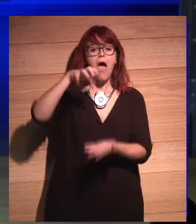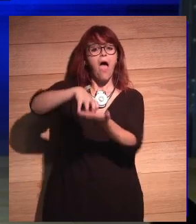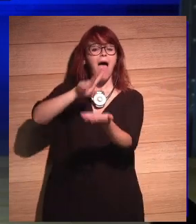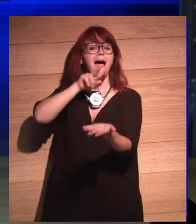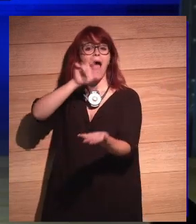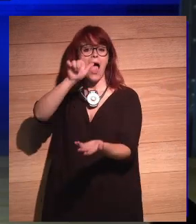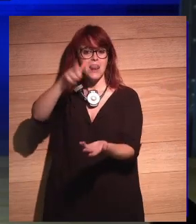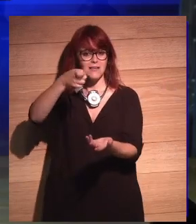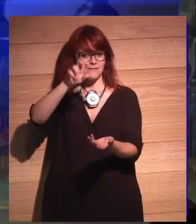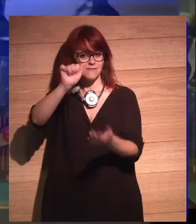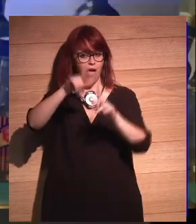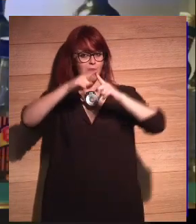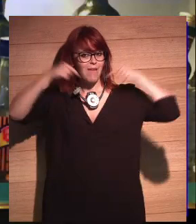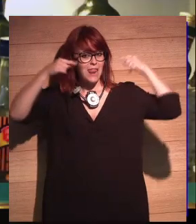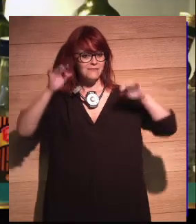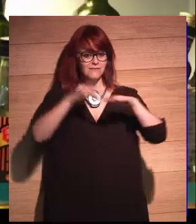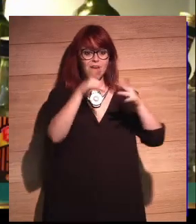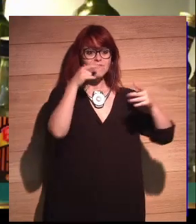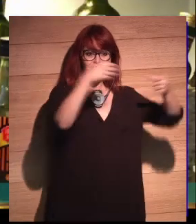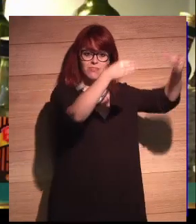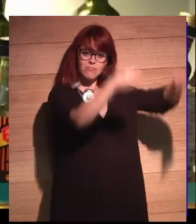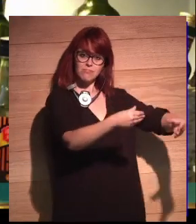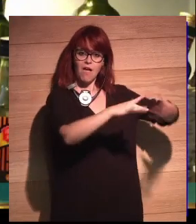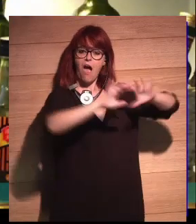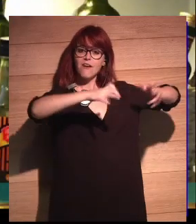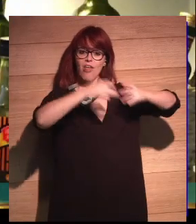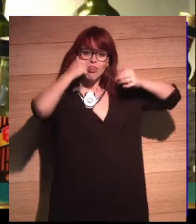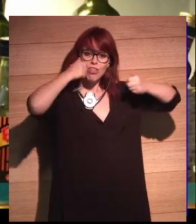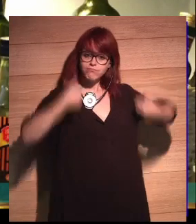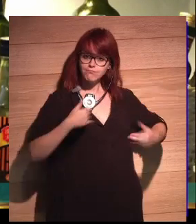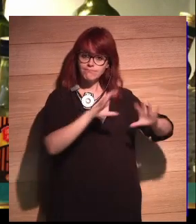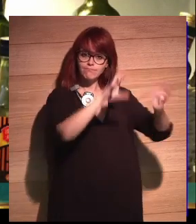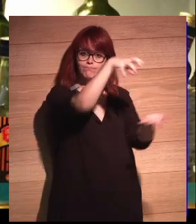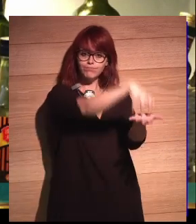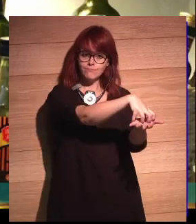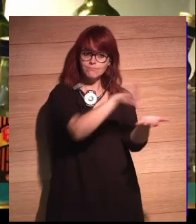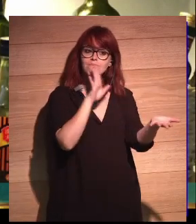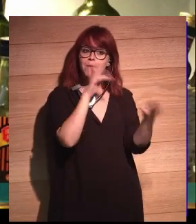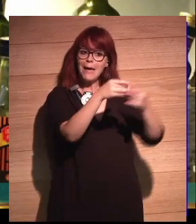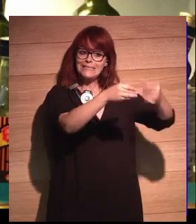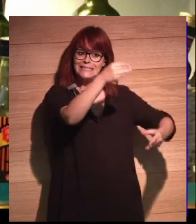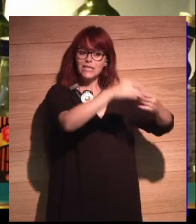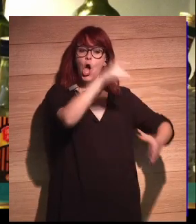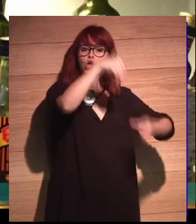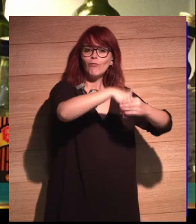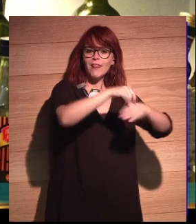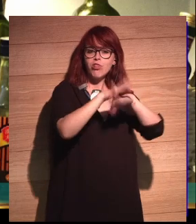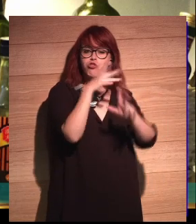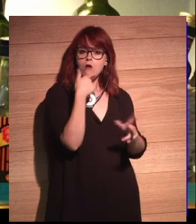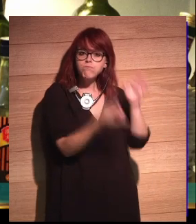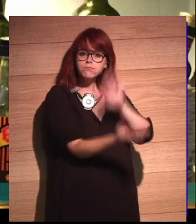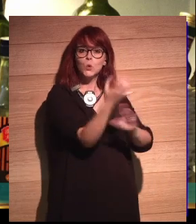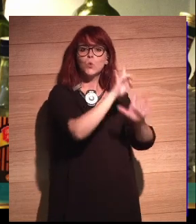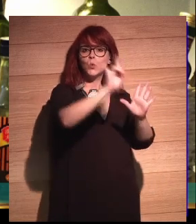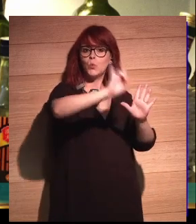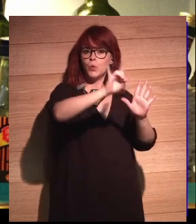Alexa, ¿verdad? Entonces, esto es una radio física que lo que hace es reproducir contenido, pero tiene sensores.